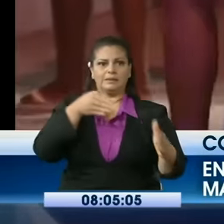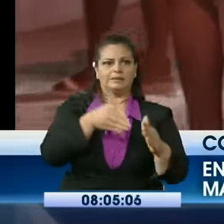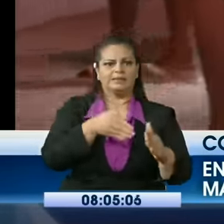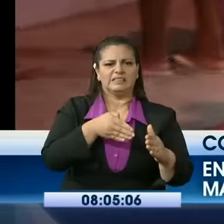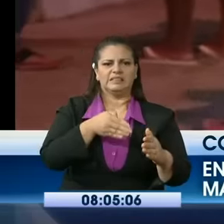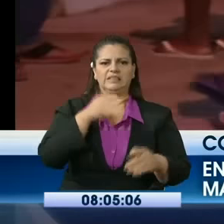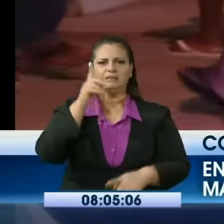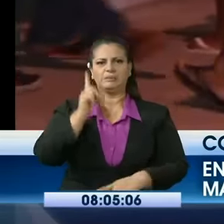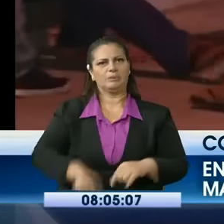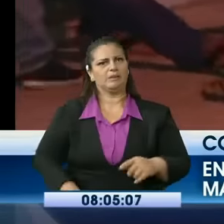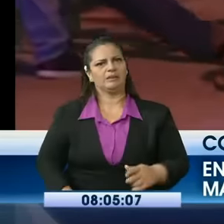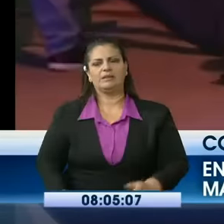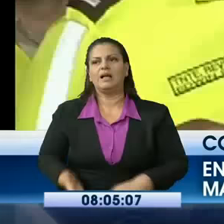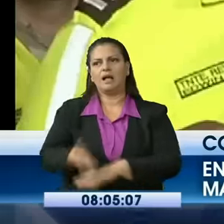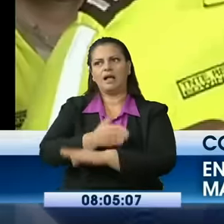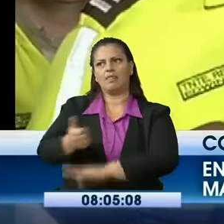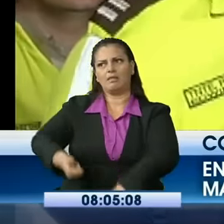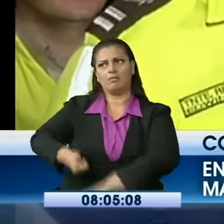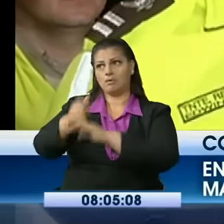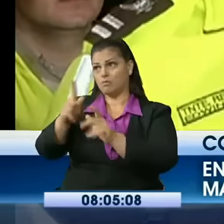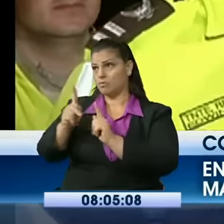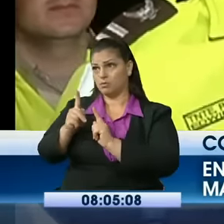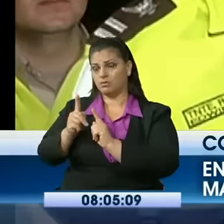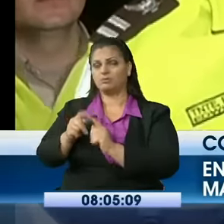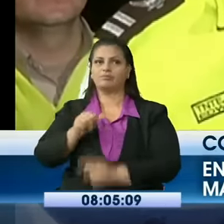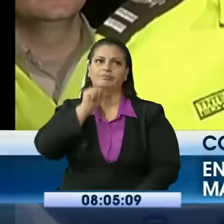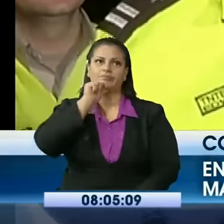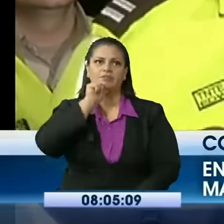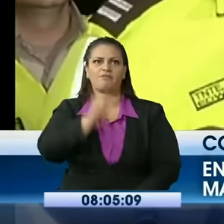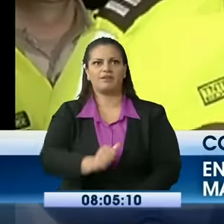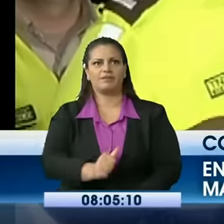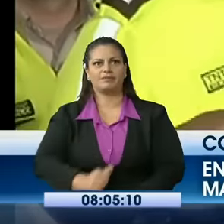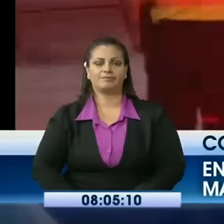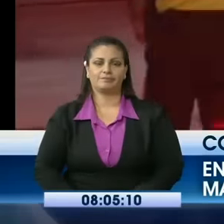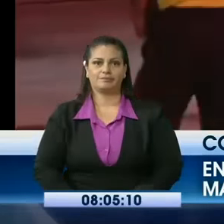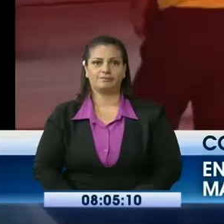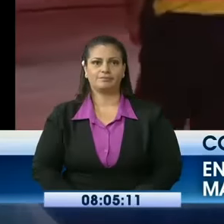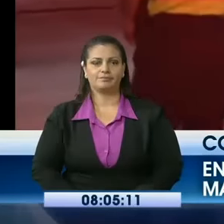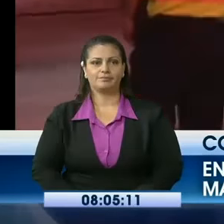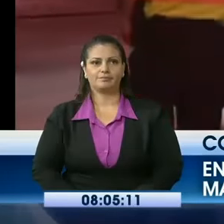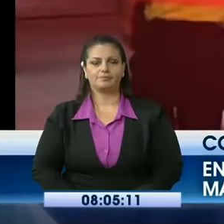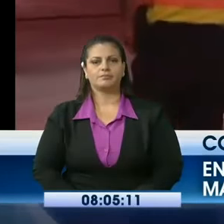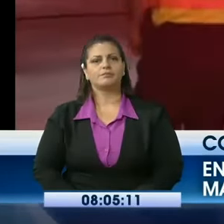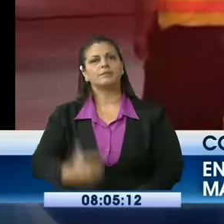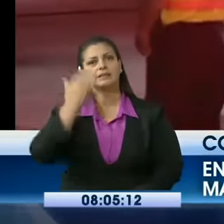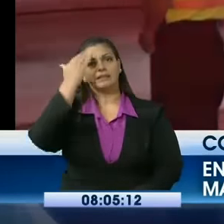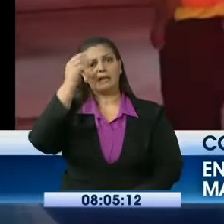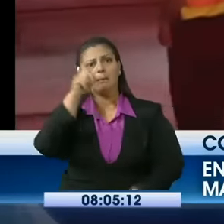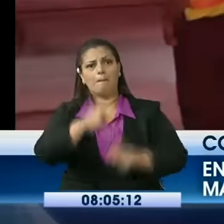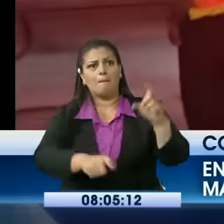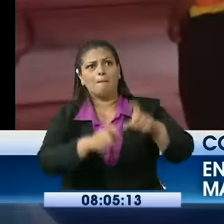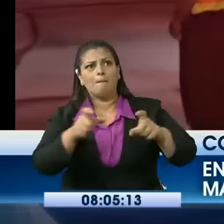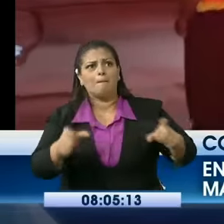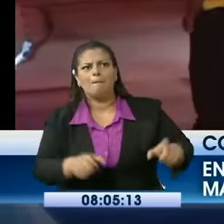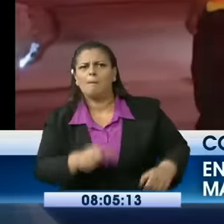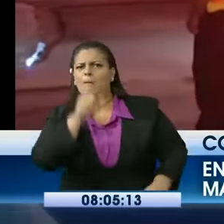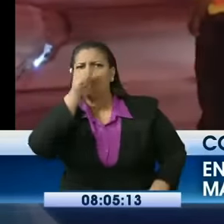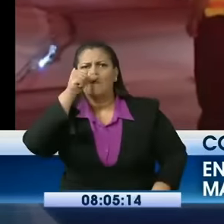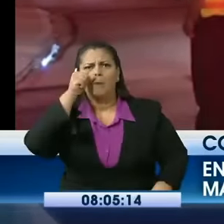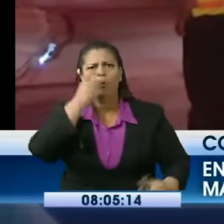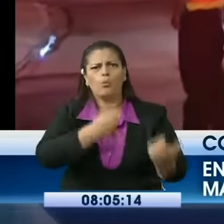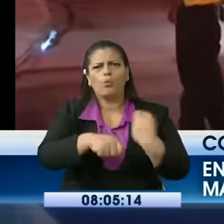portaban una orden de allanamiento. Obviamente ahorita al tratarse de no existir un delito flagrante no podemos ingresar si no es